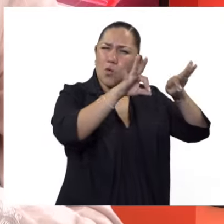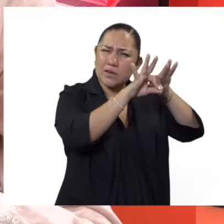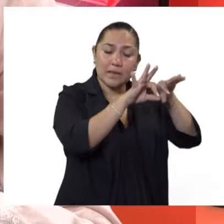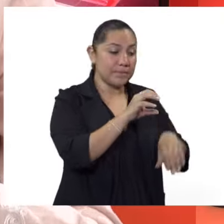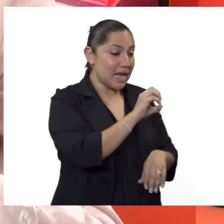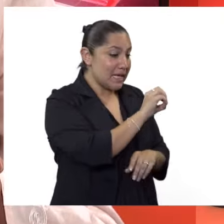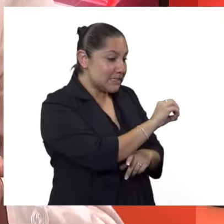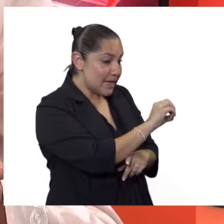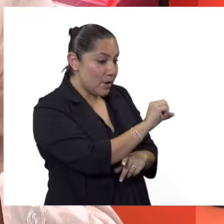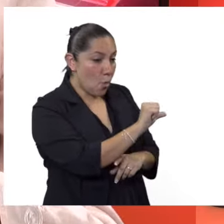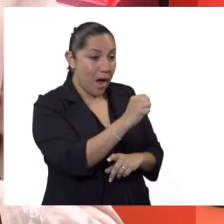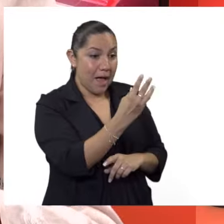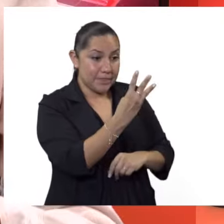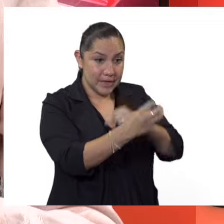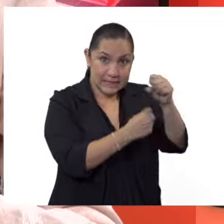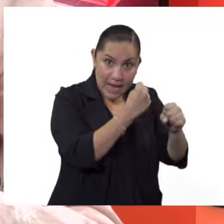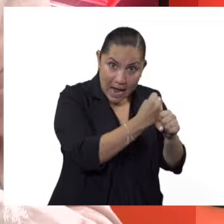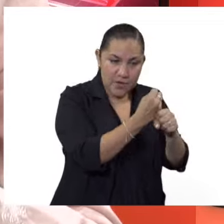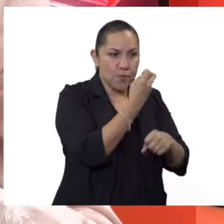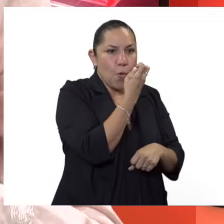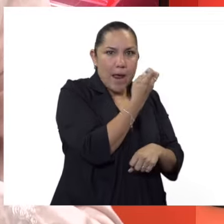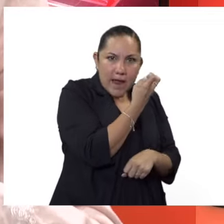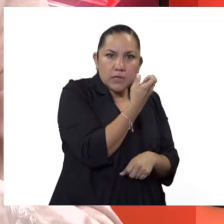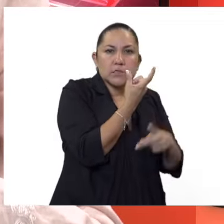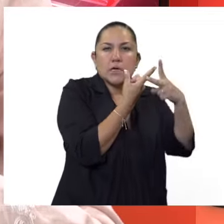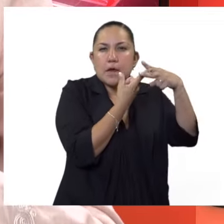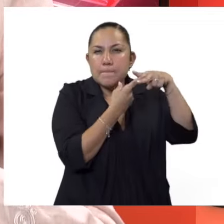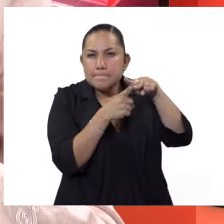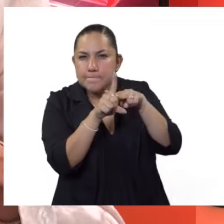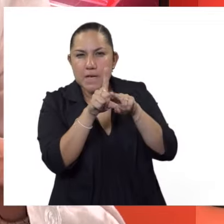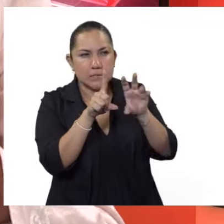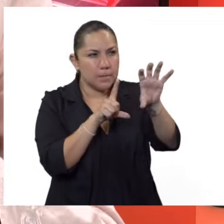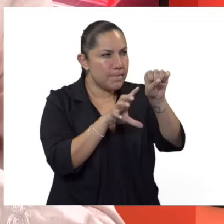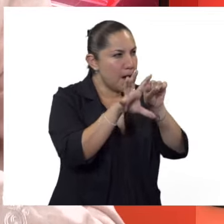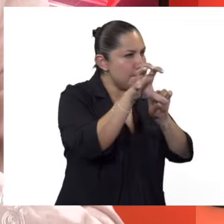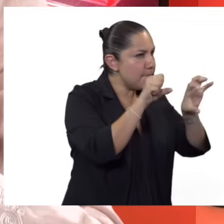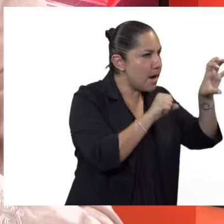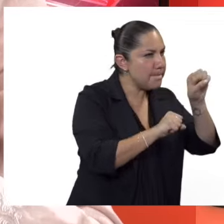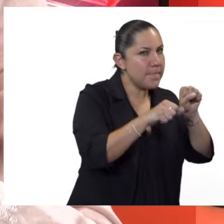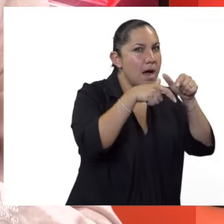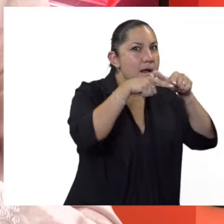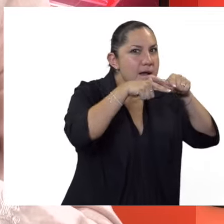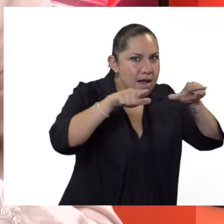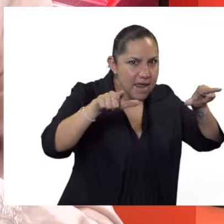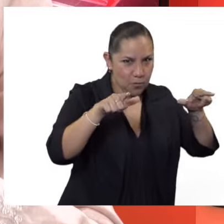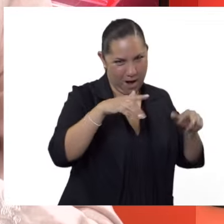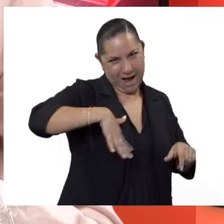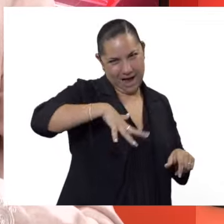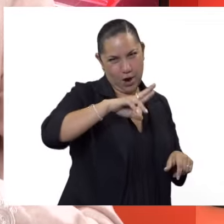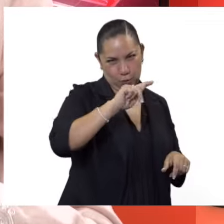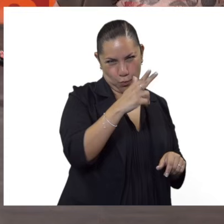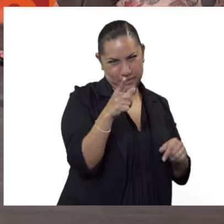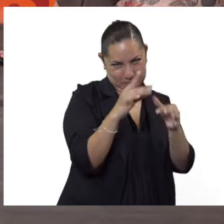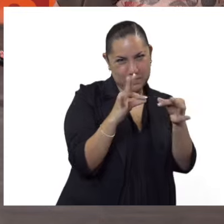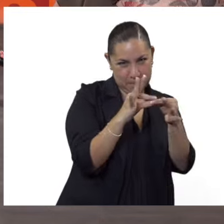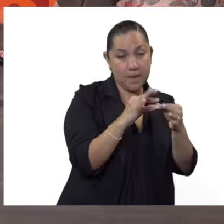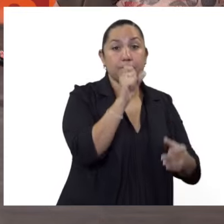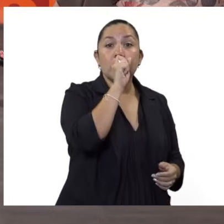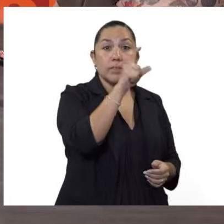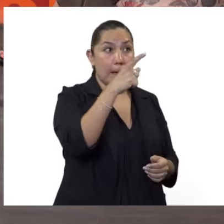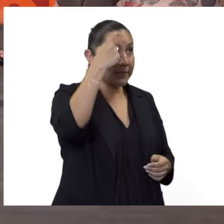los 3 años se empieza a desarrollar las habilidades eh lingüísticas Y perceptuales como ya lo dijo Rut y además la